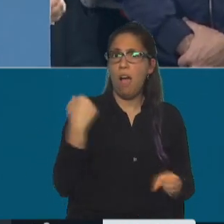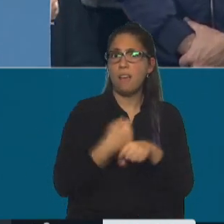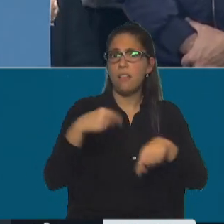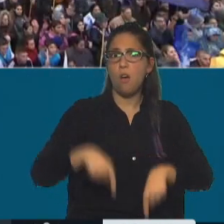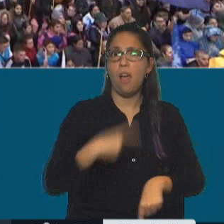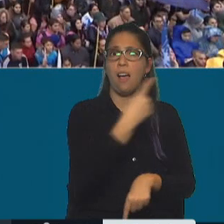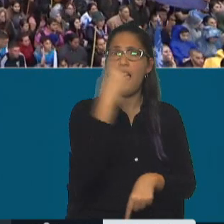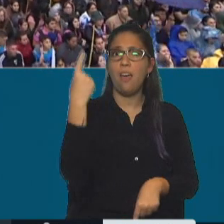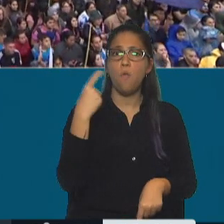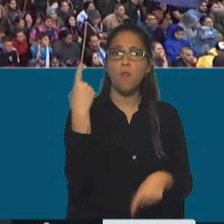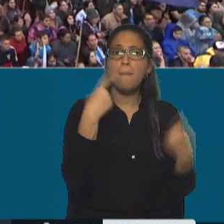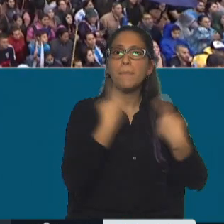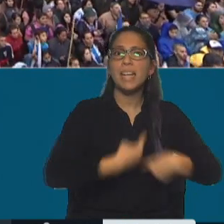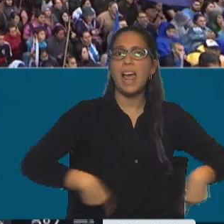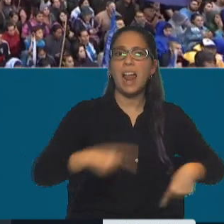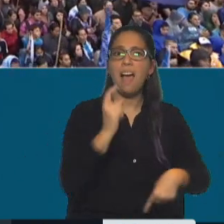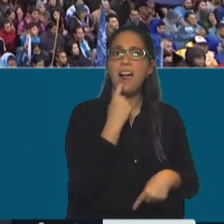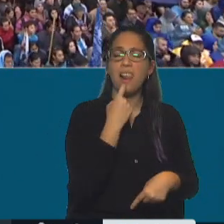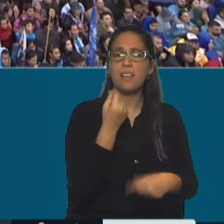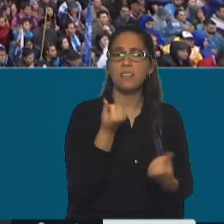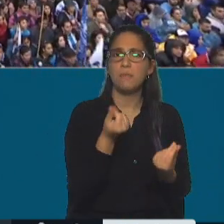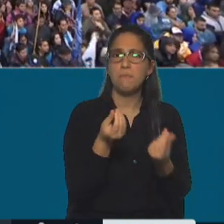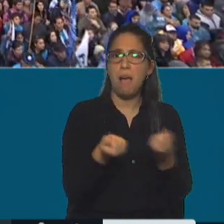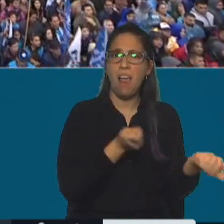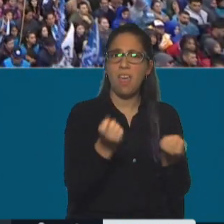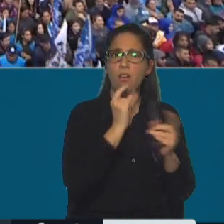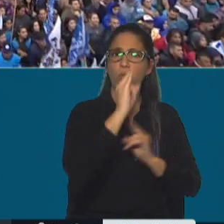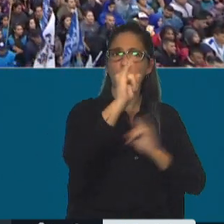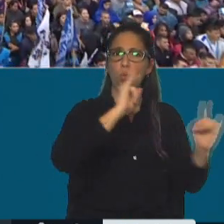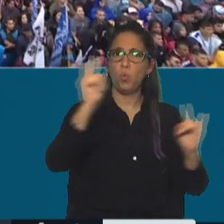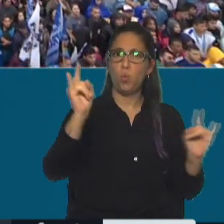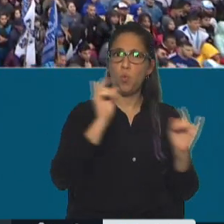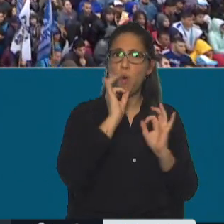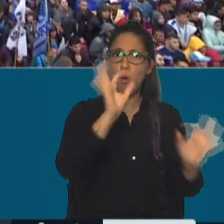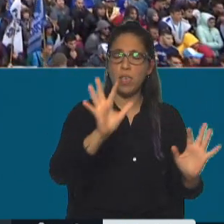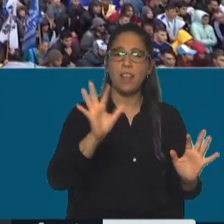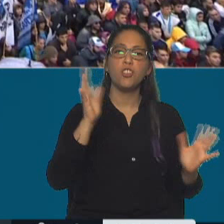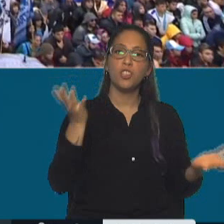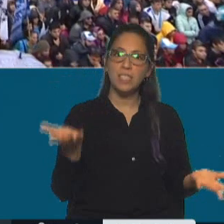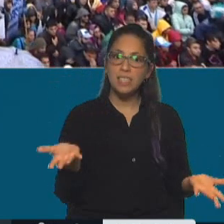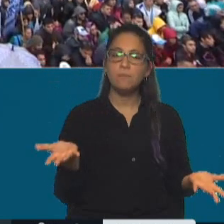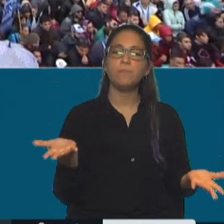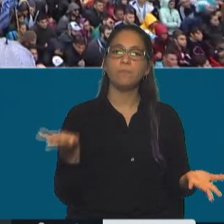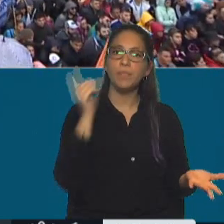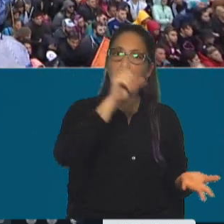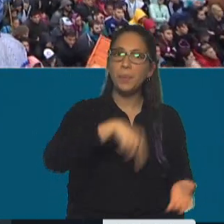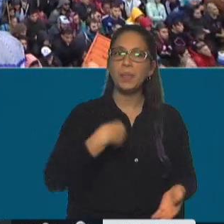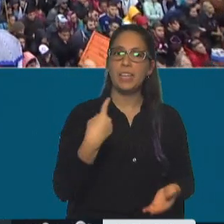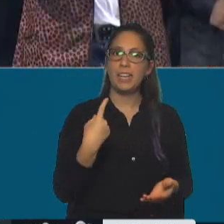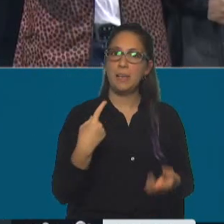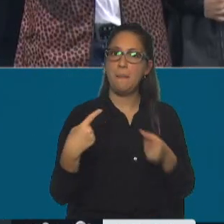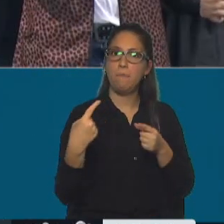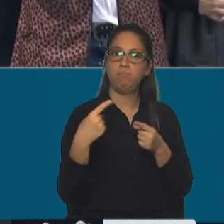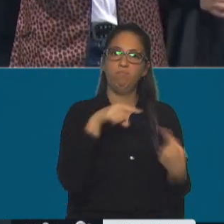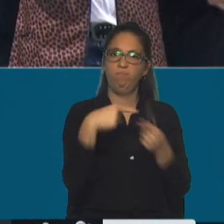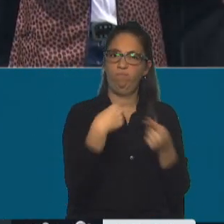la cuestión de los minerales, especialmente el tema del litio. Por eso, en cierta medida, se generan rispideces a